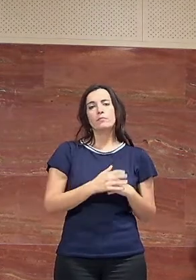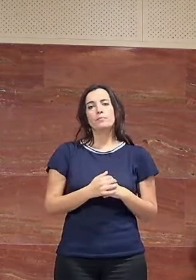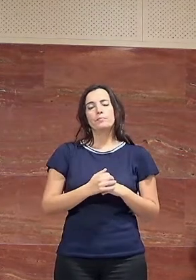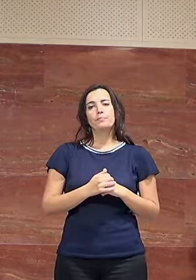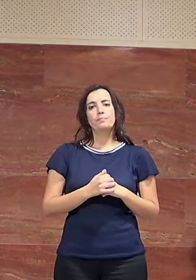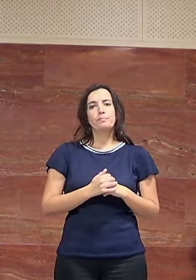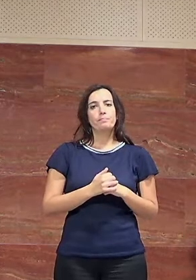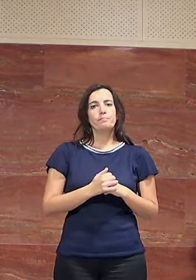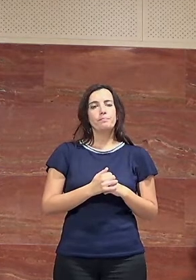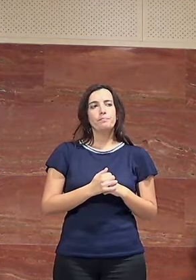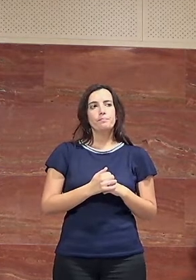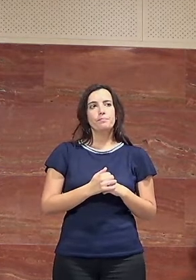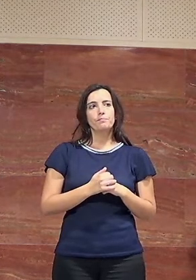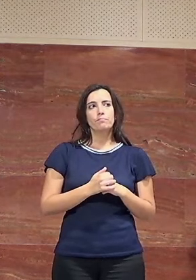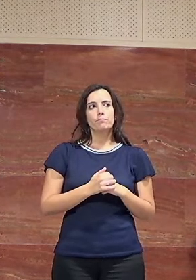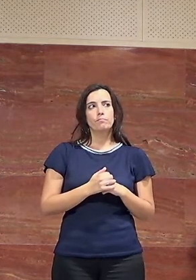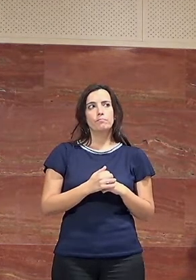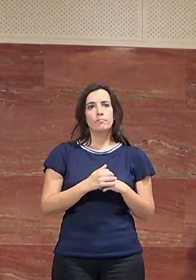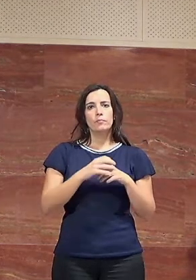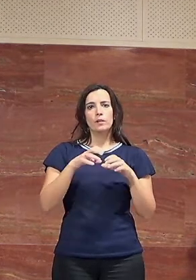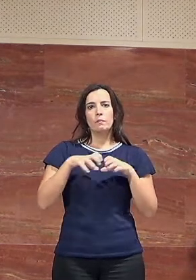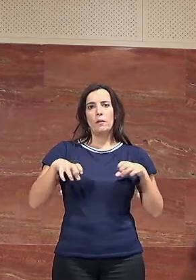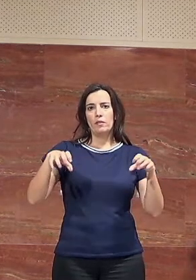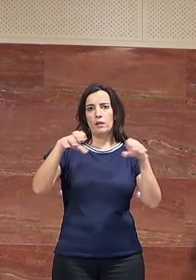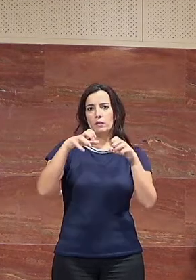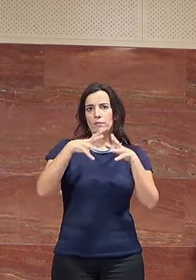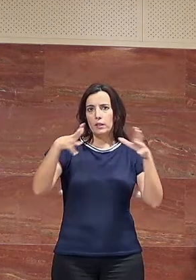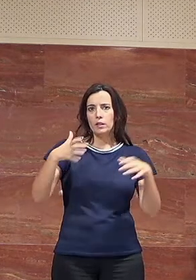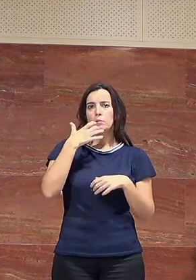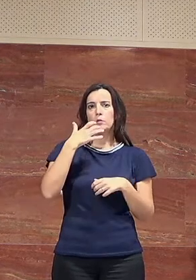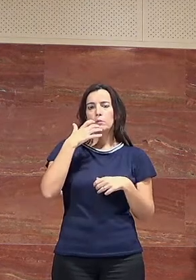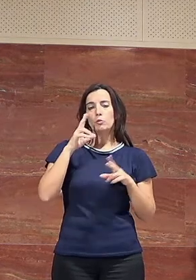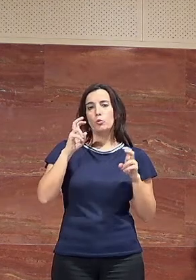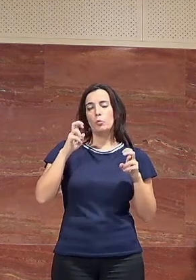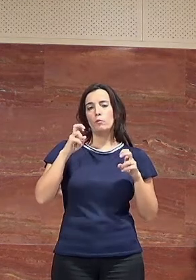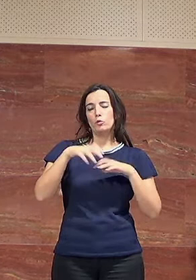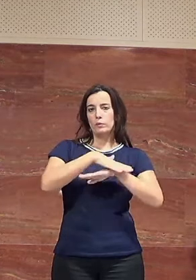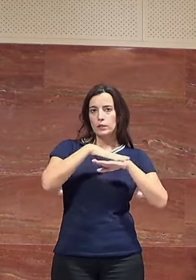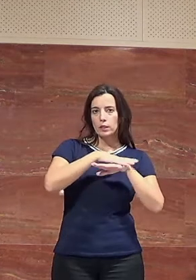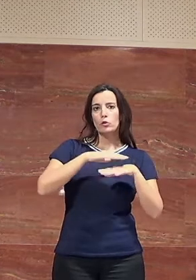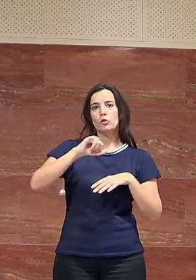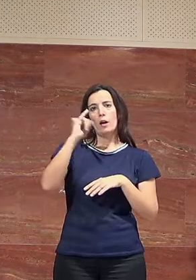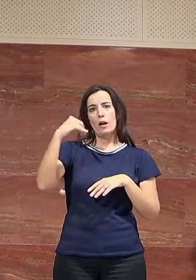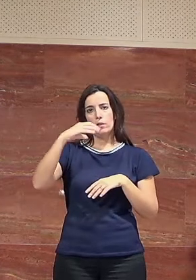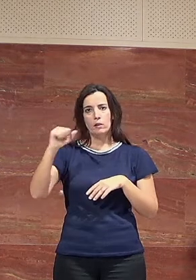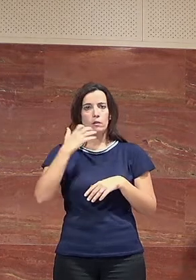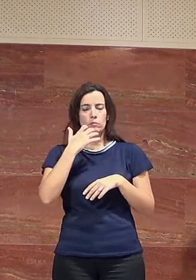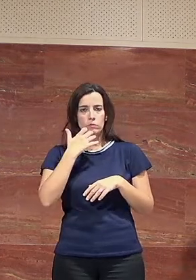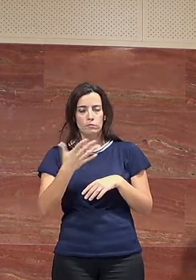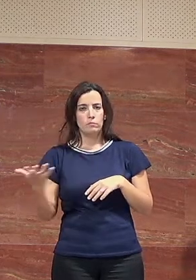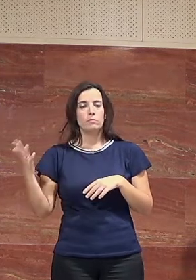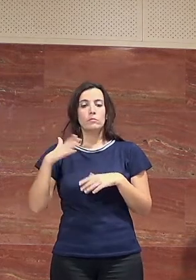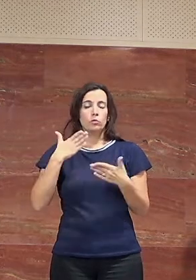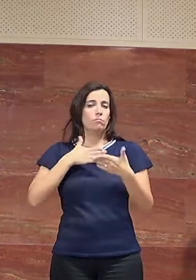¿no? Manzanas de gran tamaño, como por ejemplo la manzana de los nuevos ministerios, Azca. Entonces aquí están reflejadas un poco las grandes barreras